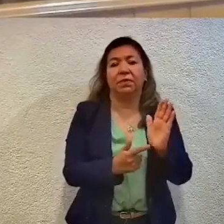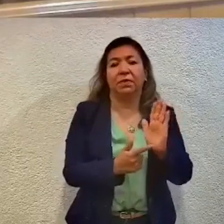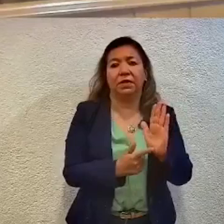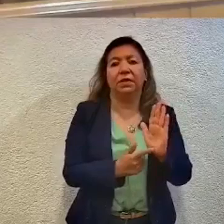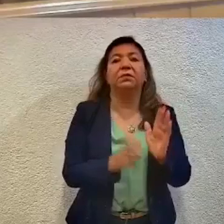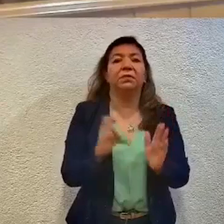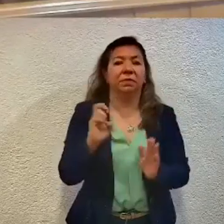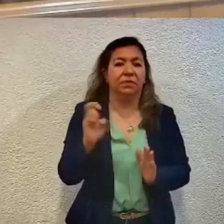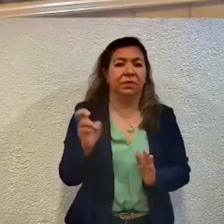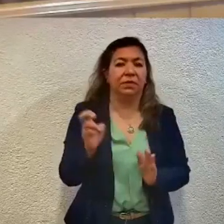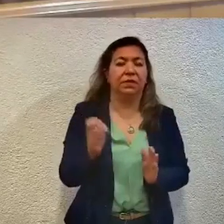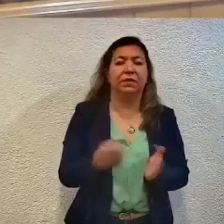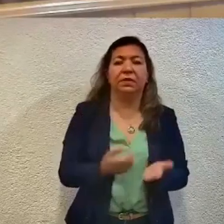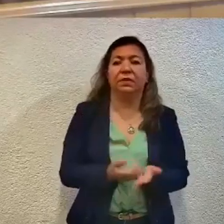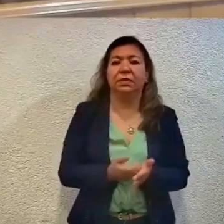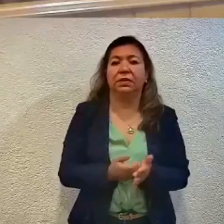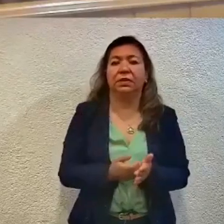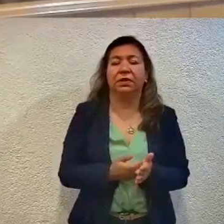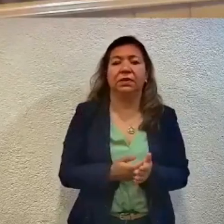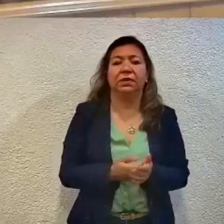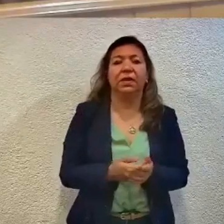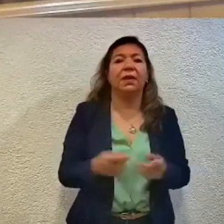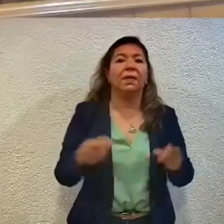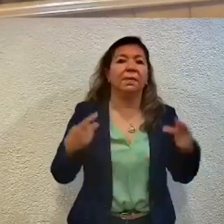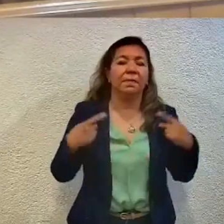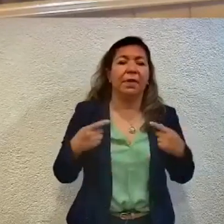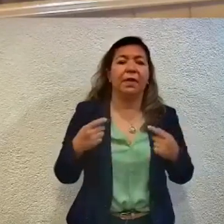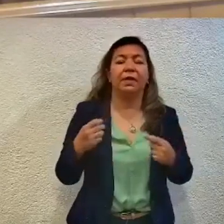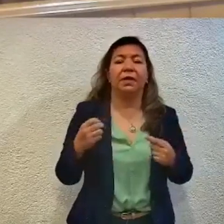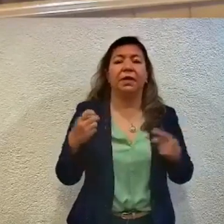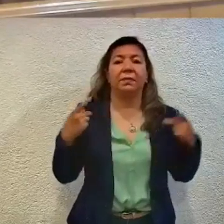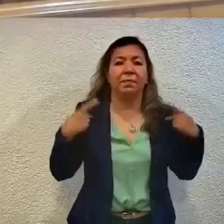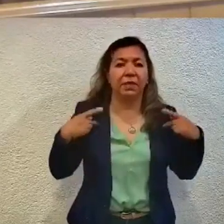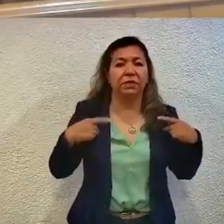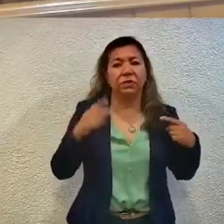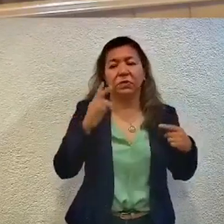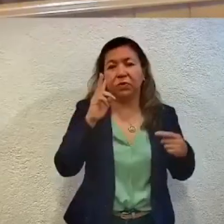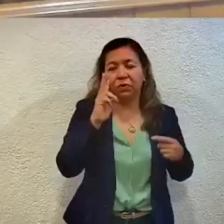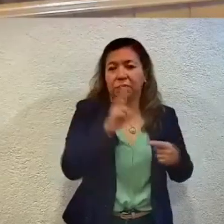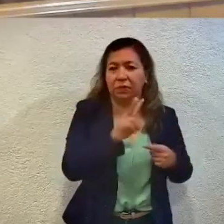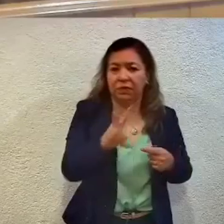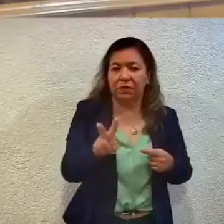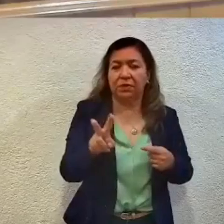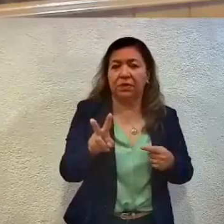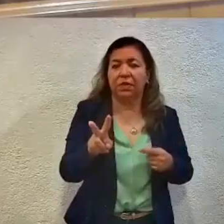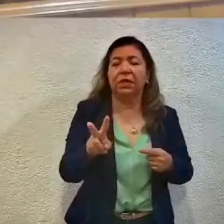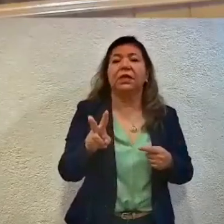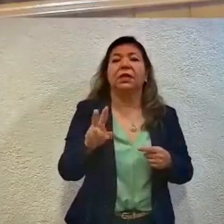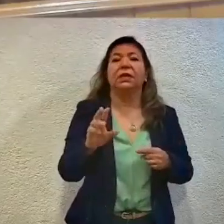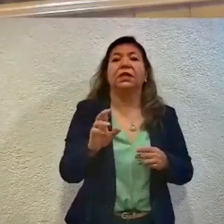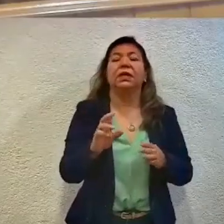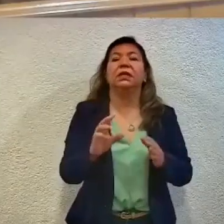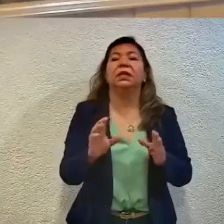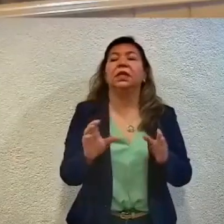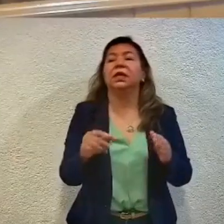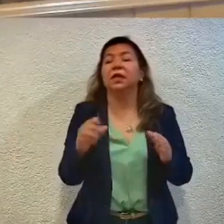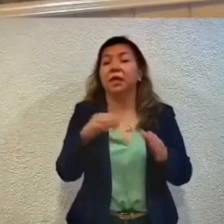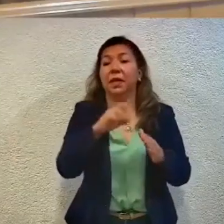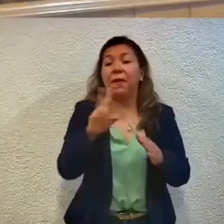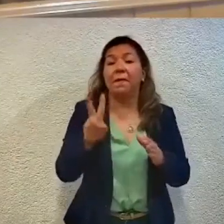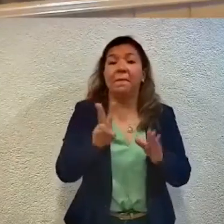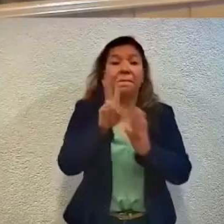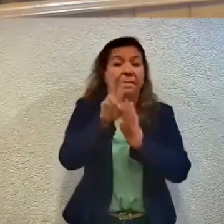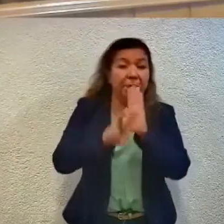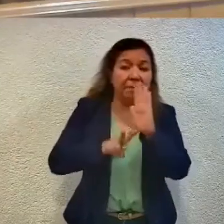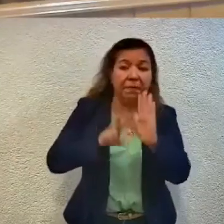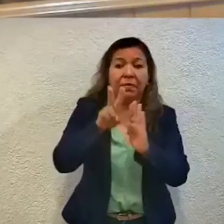su eficacia probatoria, esto es, sin identificar a las personas y lugares que en su caso aparecen en